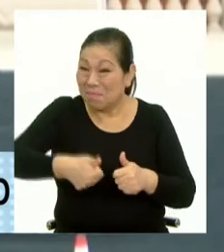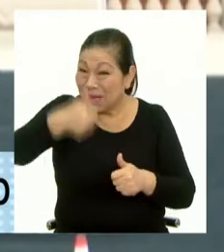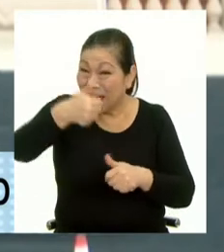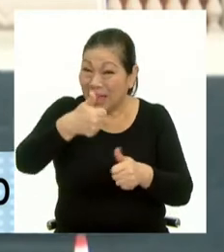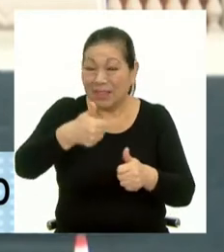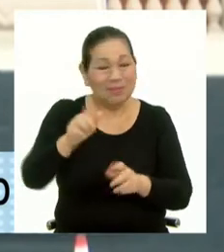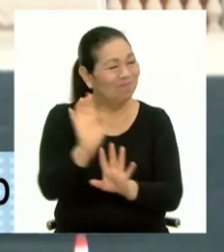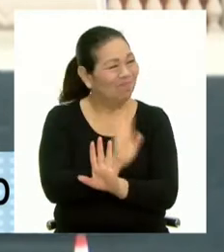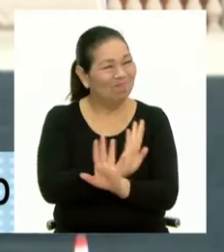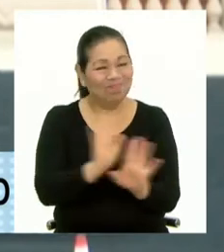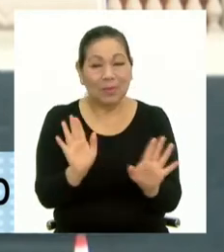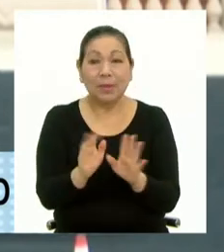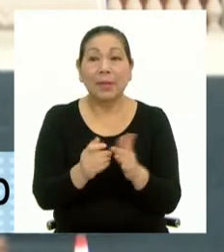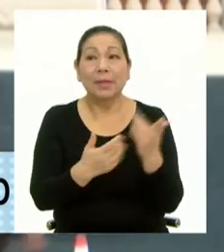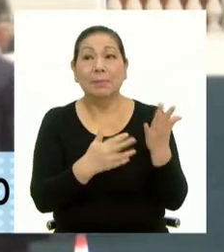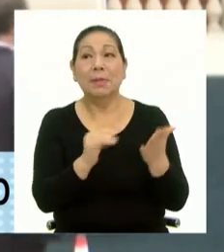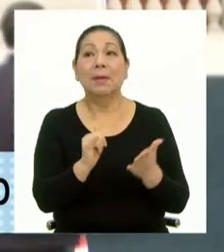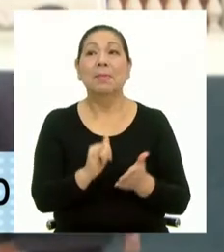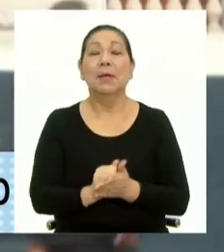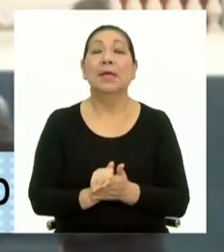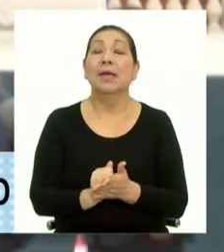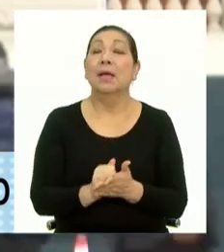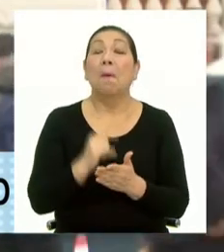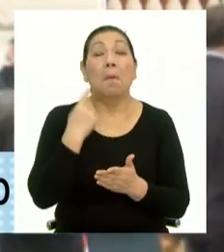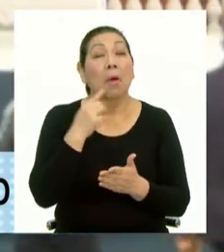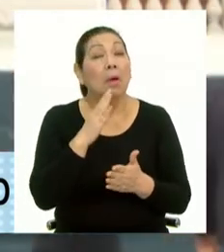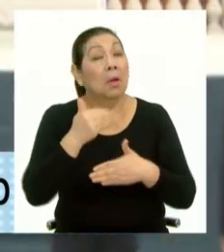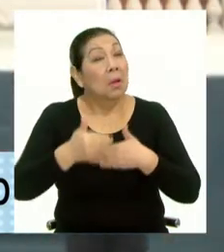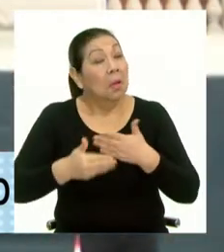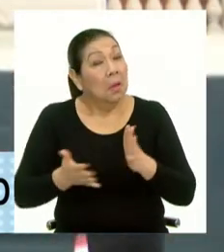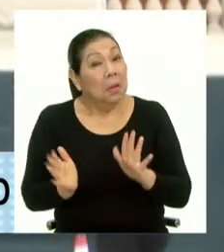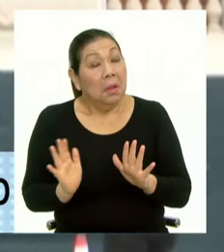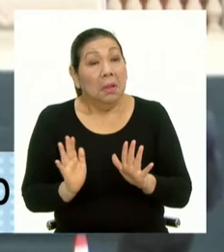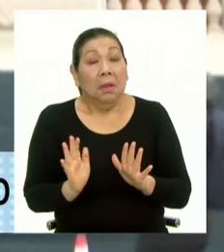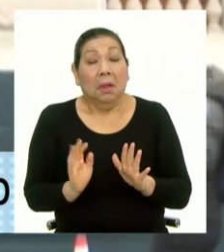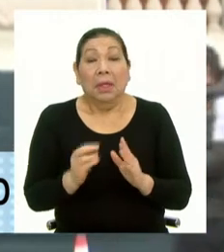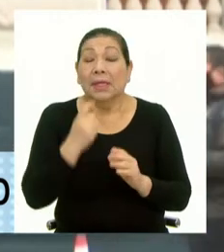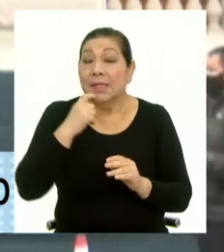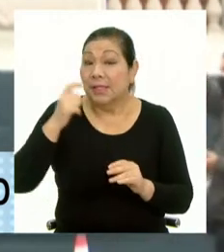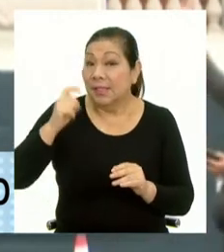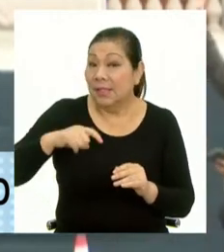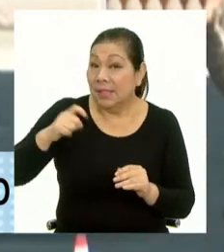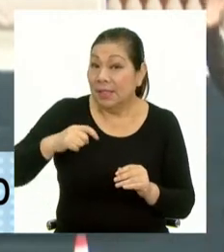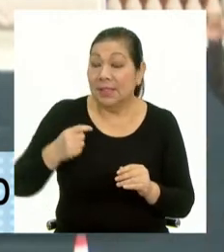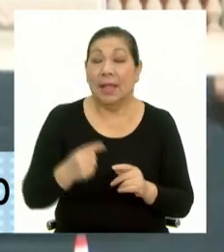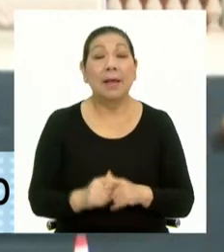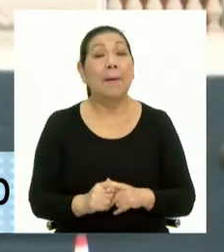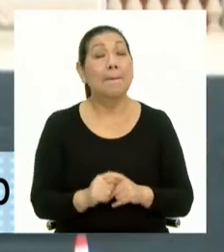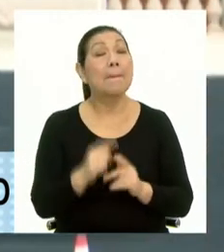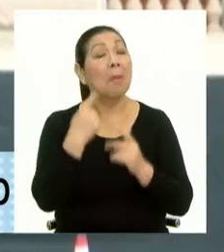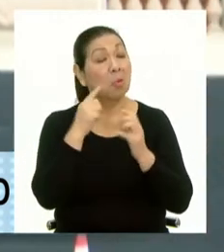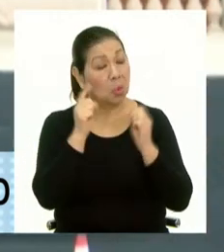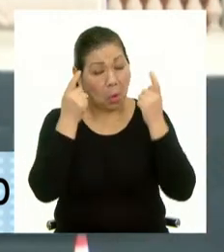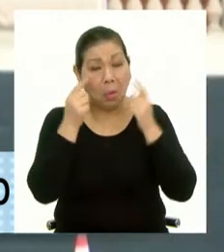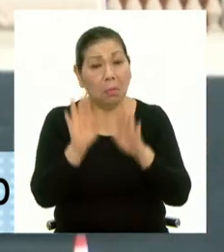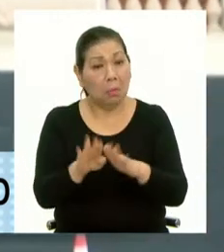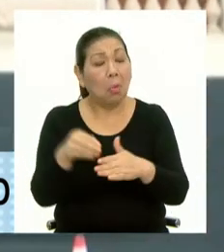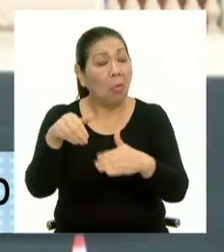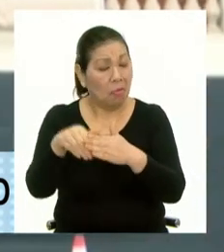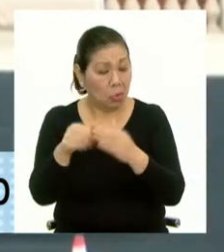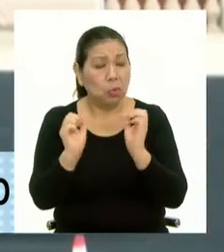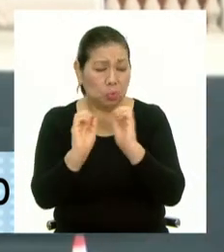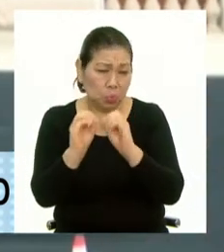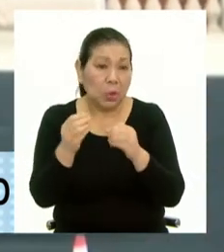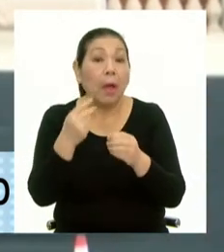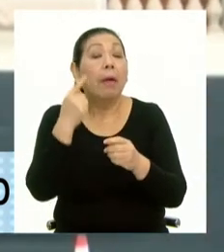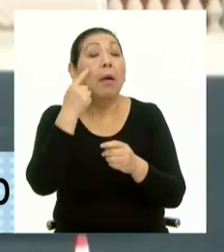gabinete, ¿no? Entonces vamos a esperar con el tiempo que se necesita. Estaríamos a puertas del voto de confianza,